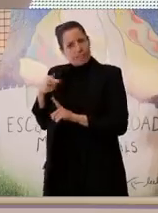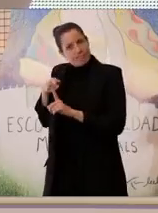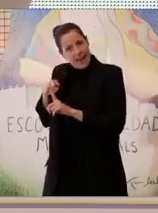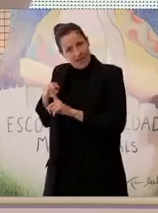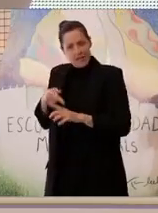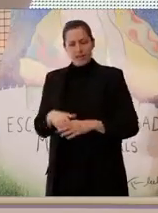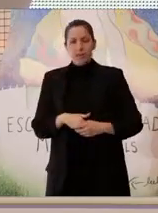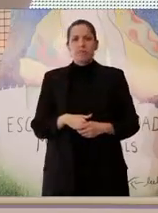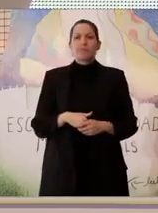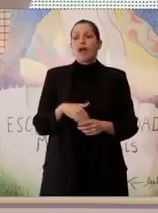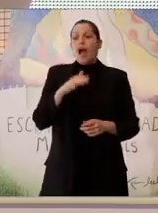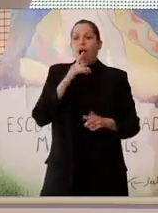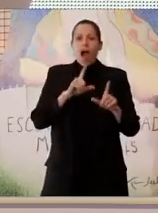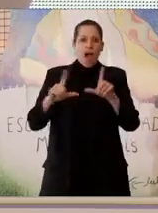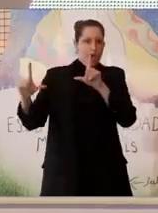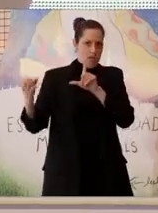tenemos preparados un power, pero vamos a hacer